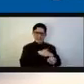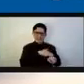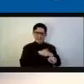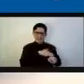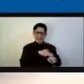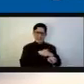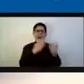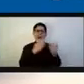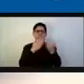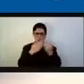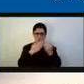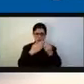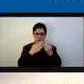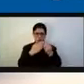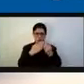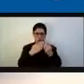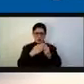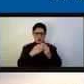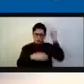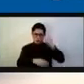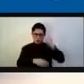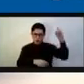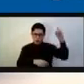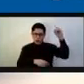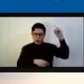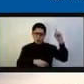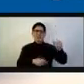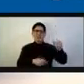York. Y